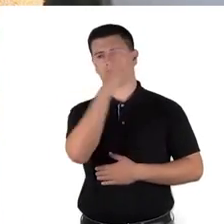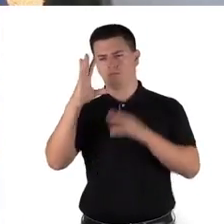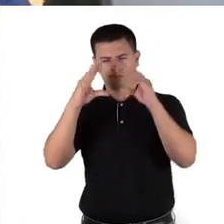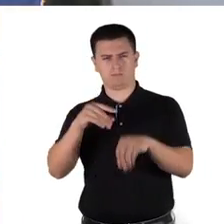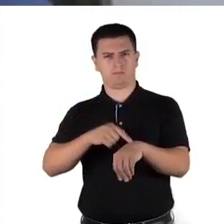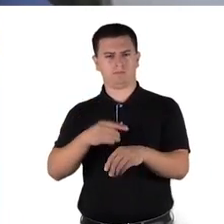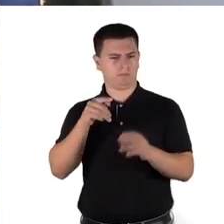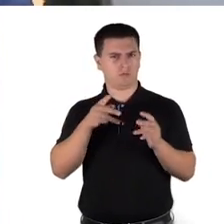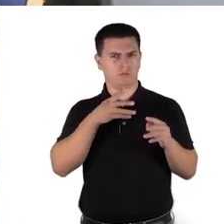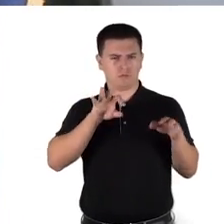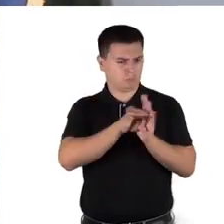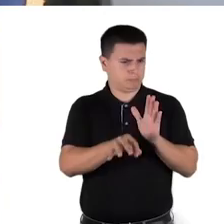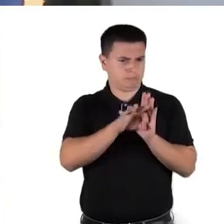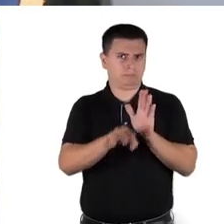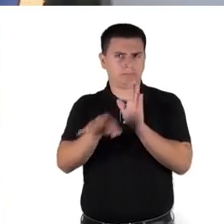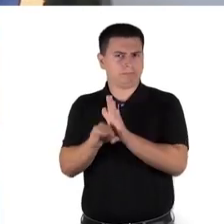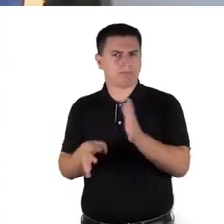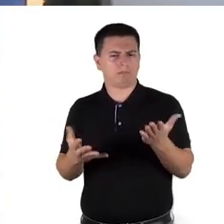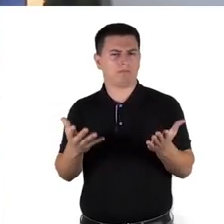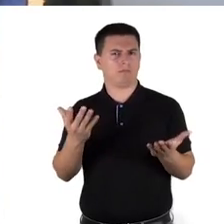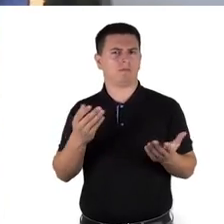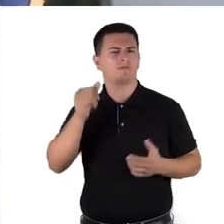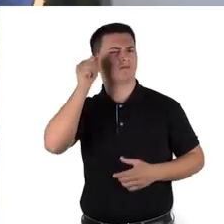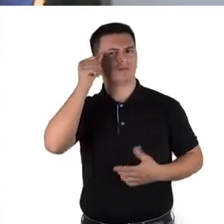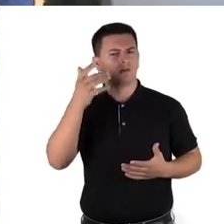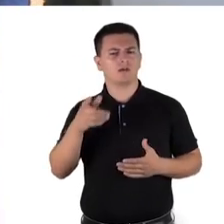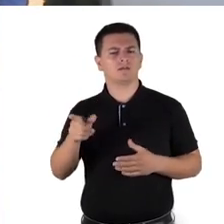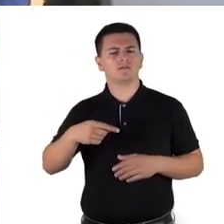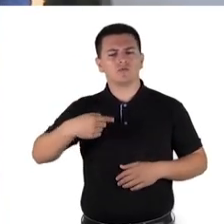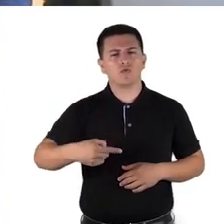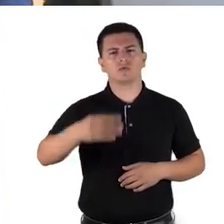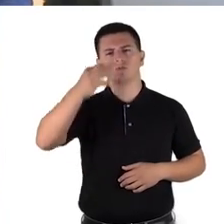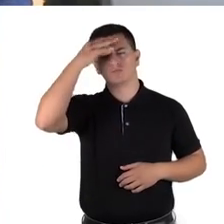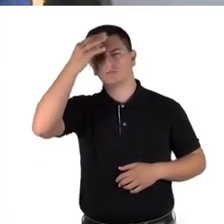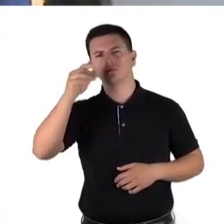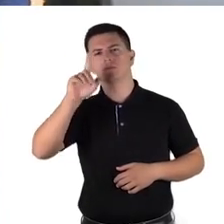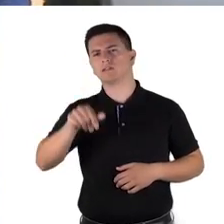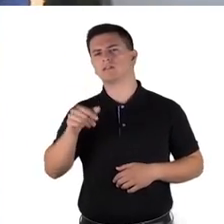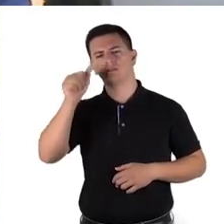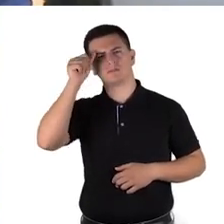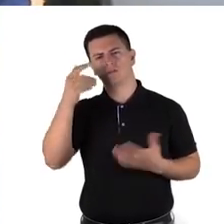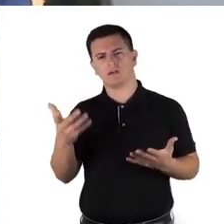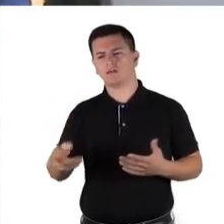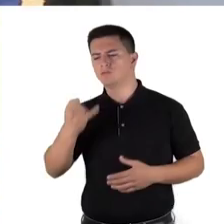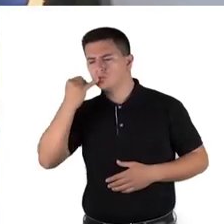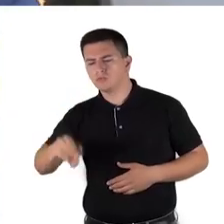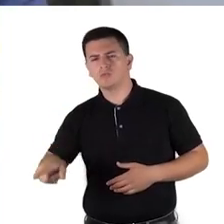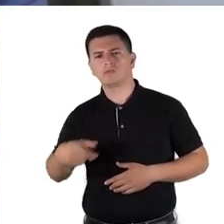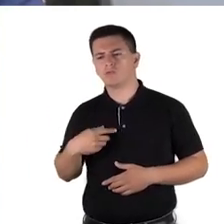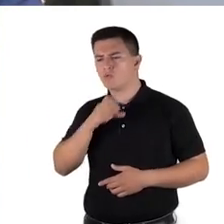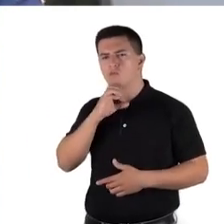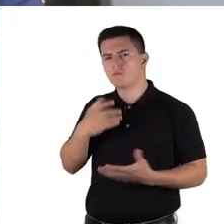claro. Rutina es se levanta a tal hora, duerme a tal hora y el resto del día hace lo otro. Pero, ¿qué tiene que incluir la rutina y qué